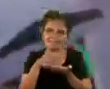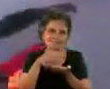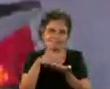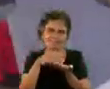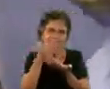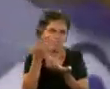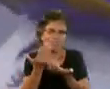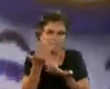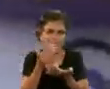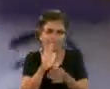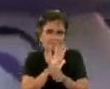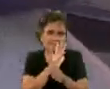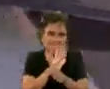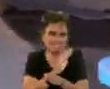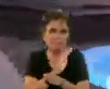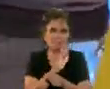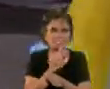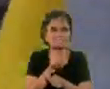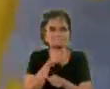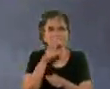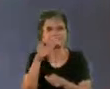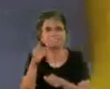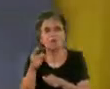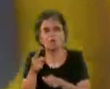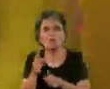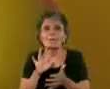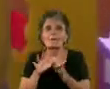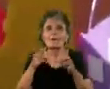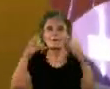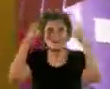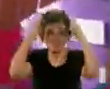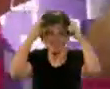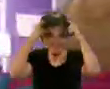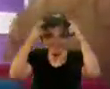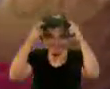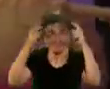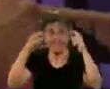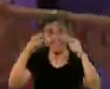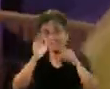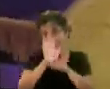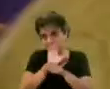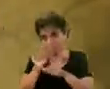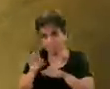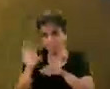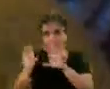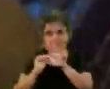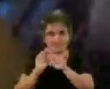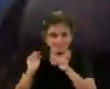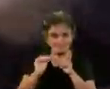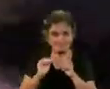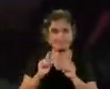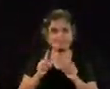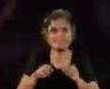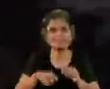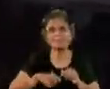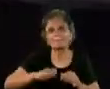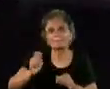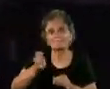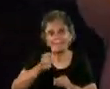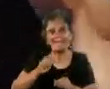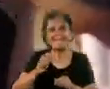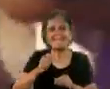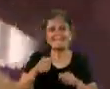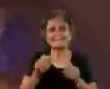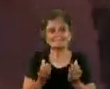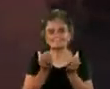Bestia, que son como copias originales de las que venden en Disney. Figuras también. Espadas, portapanchos, hacemos